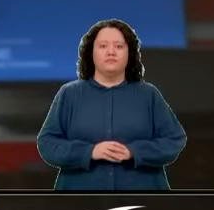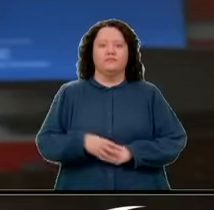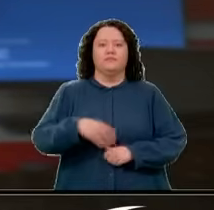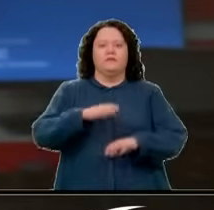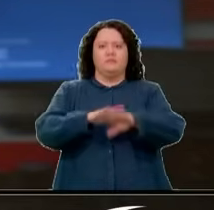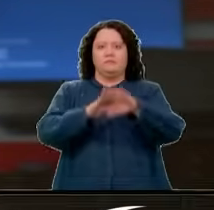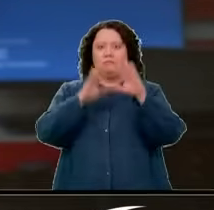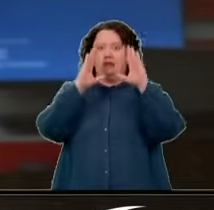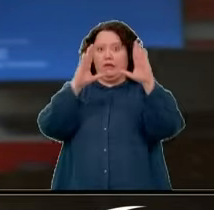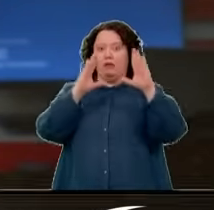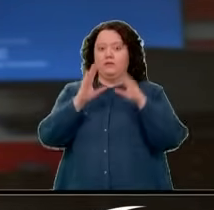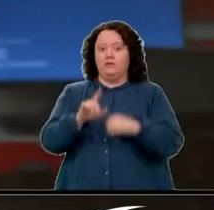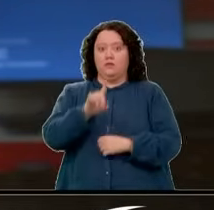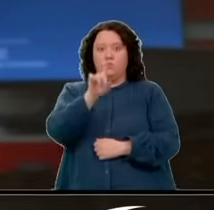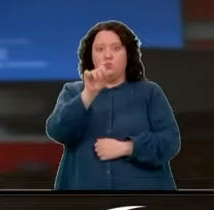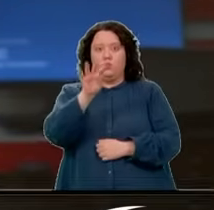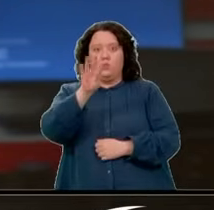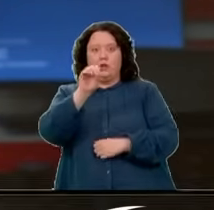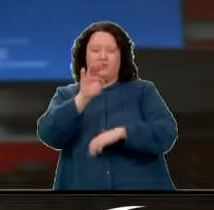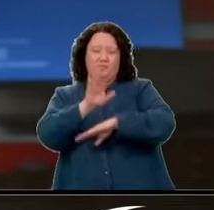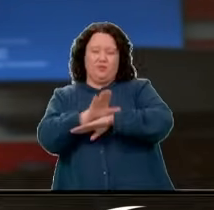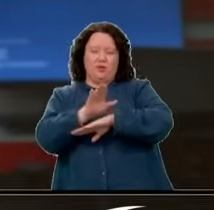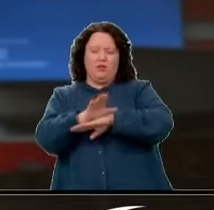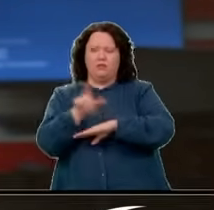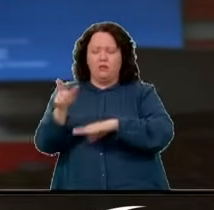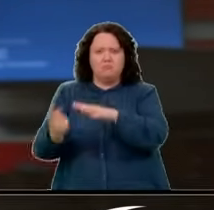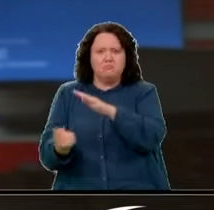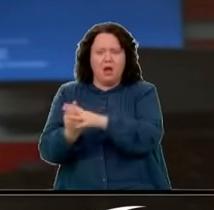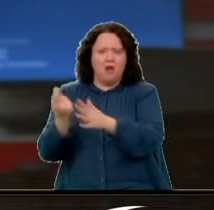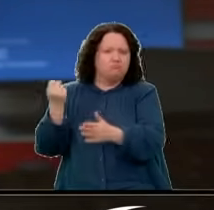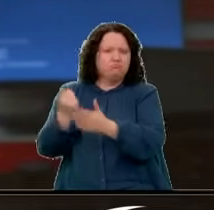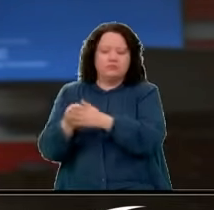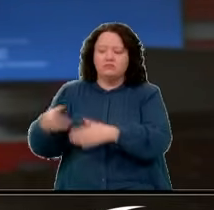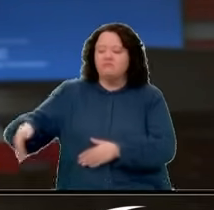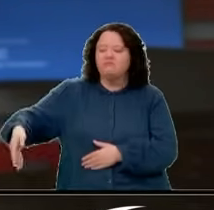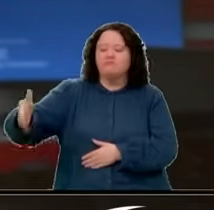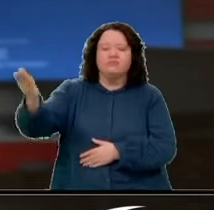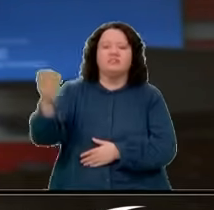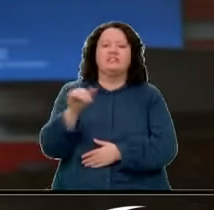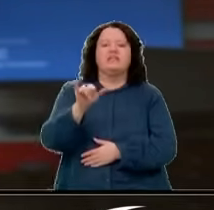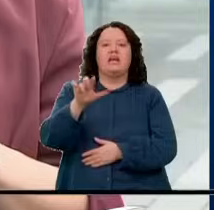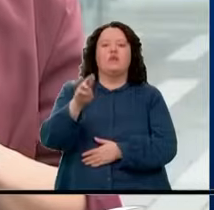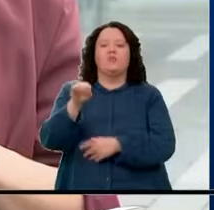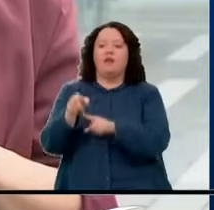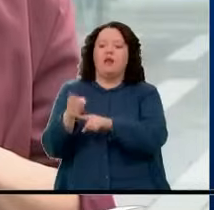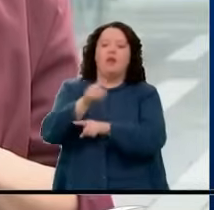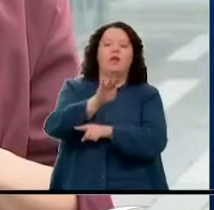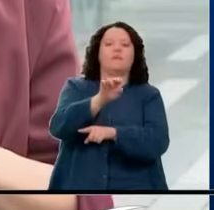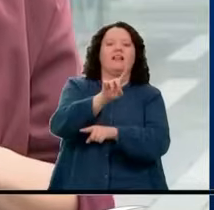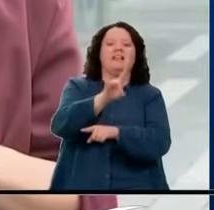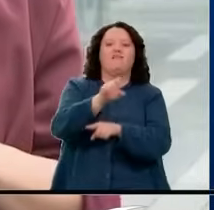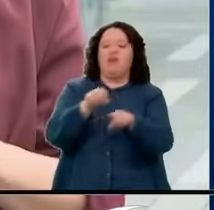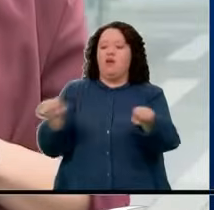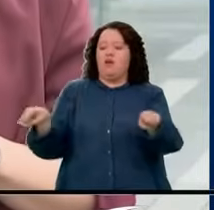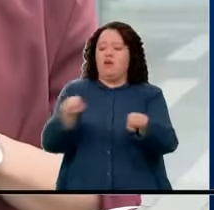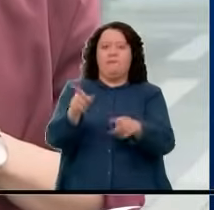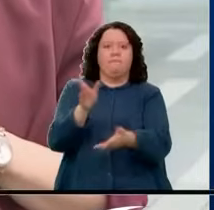Mucha atención, a la 1:40 de la tarde se reporta un accidente en la vía entre Yarumal y Valdivia. Erika Zapata, ¿qué fue lo que